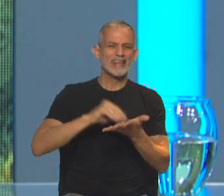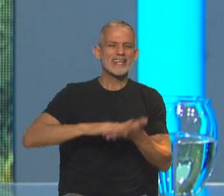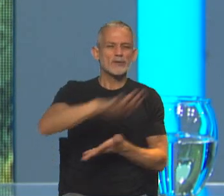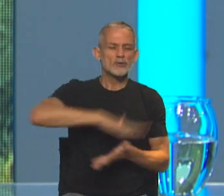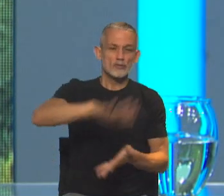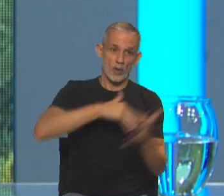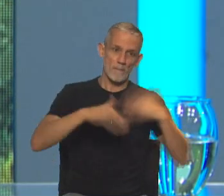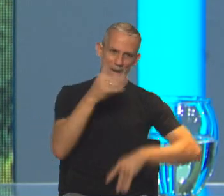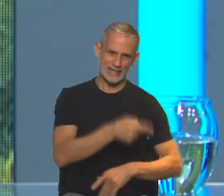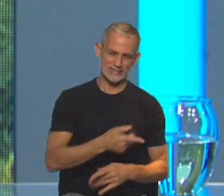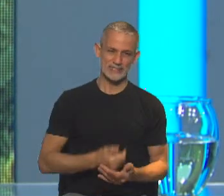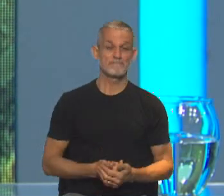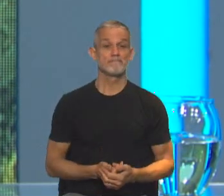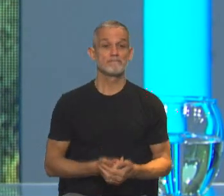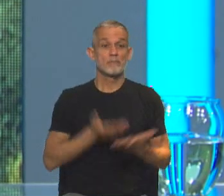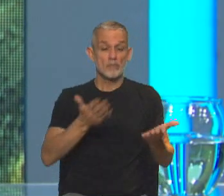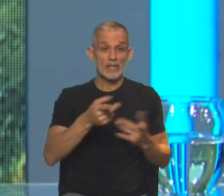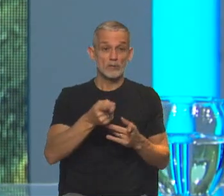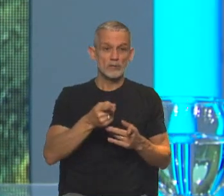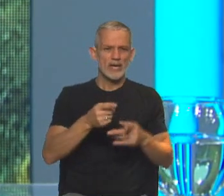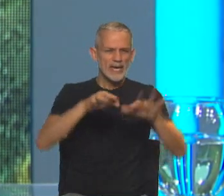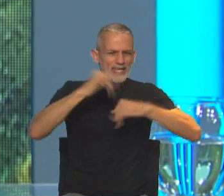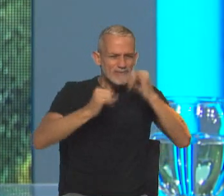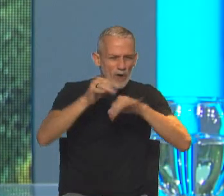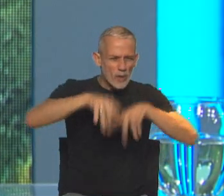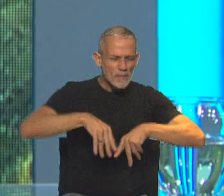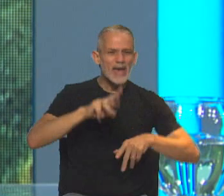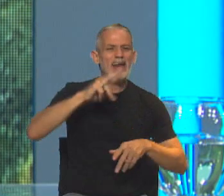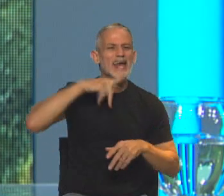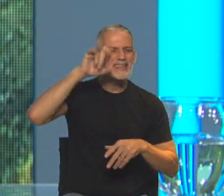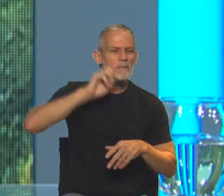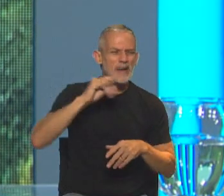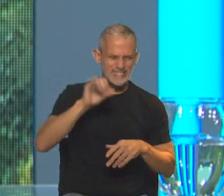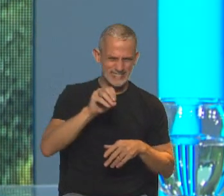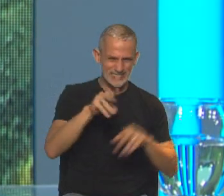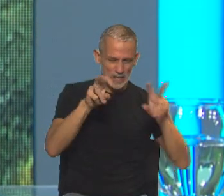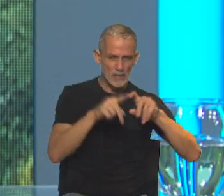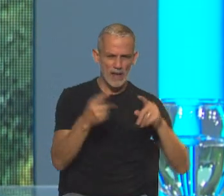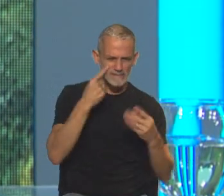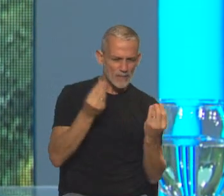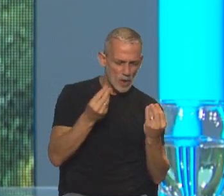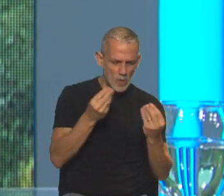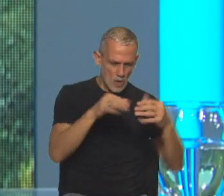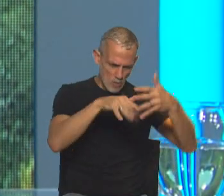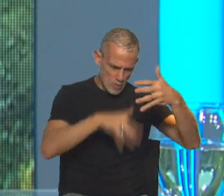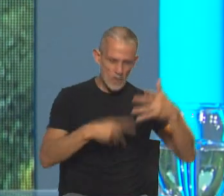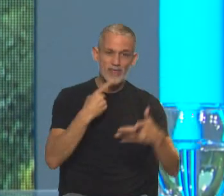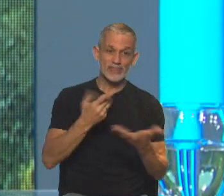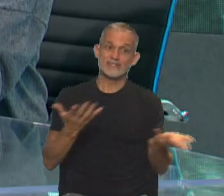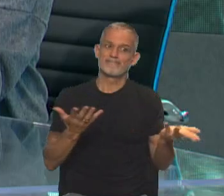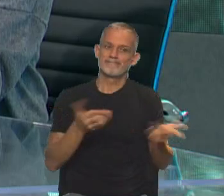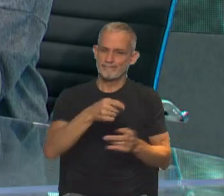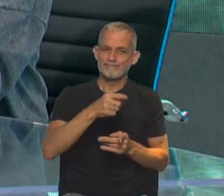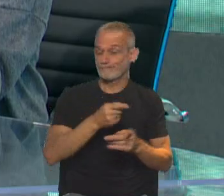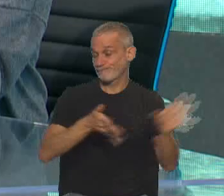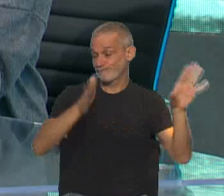tenía claramente. Entonces el informe Rattenbach lo que busca es analizar esas decisiones estratégico-militares, diciendo que claramente había sido un